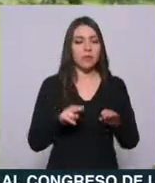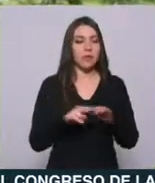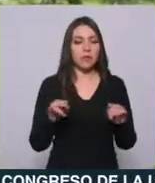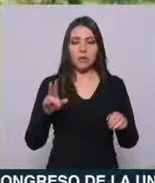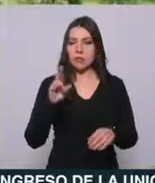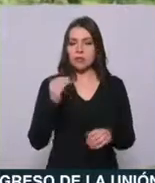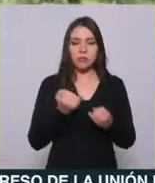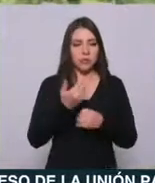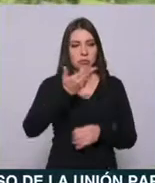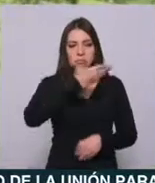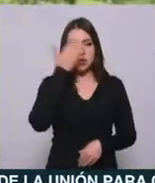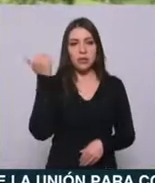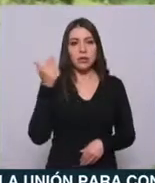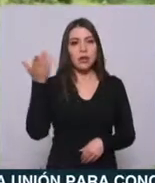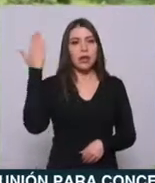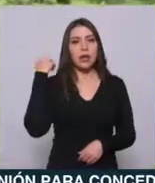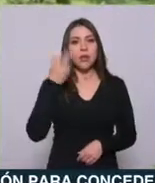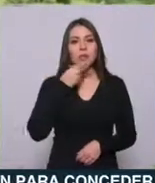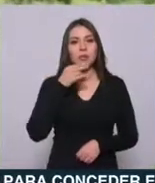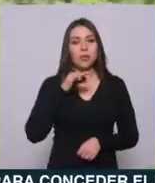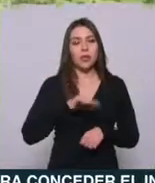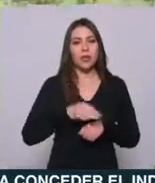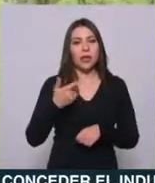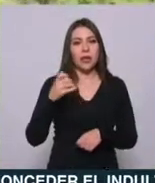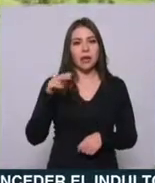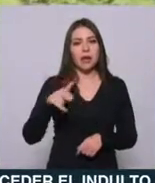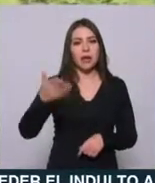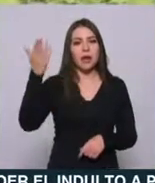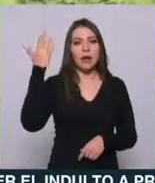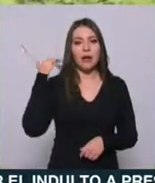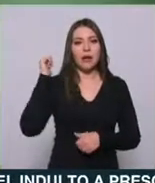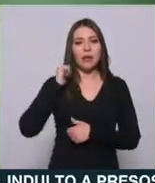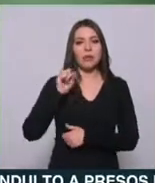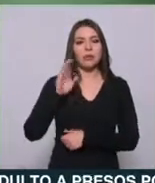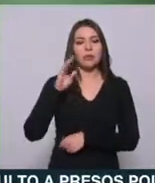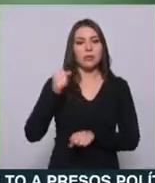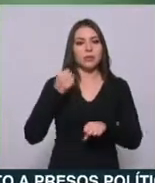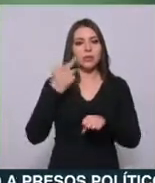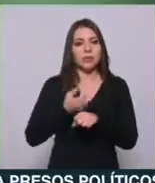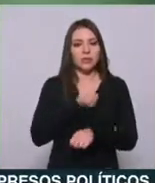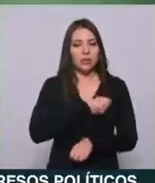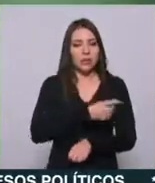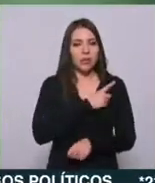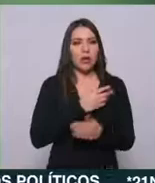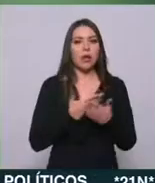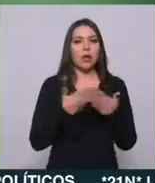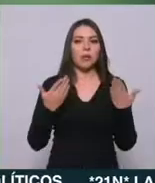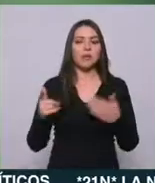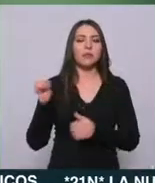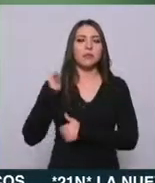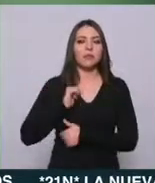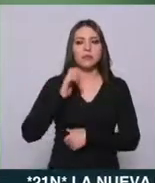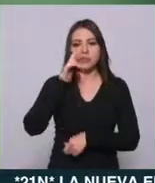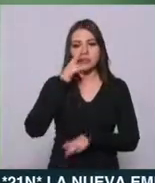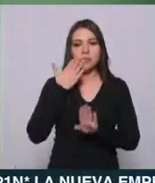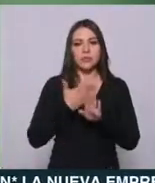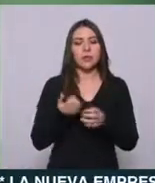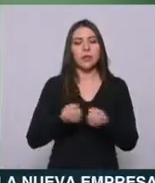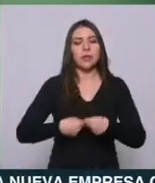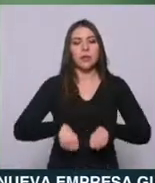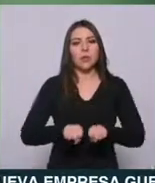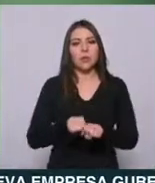Ortega Silva había estado ya en la administración estatal como subsecretario de Salud y ahora como representante del Seguro